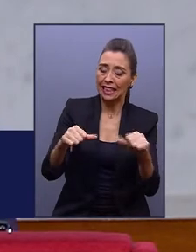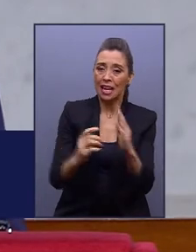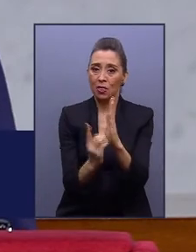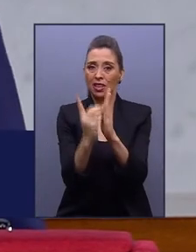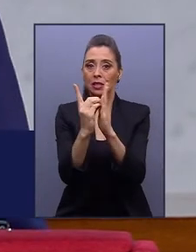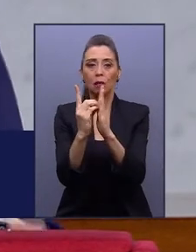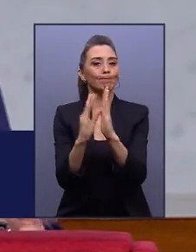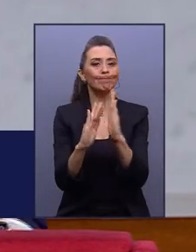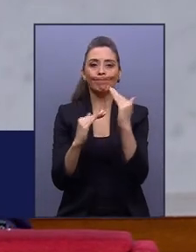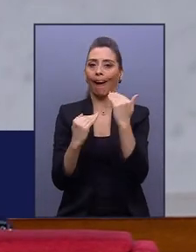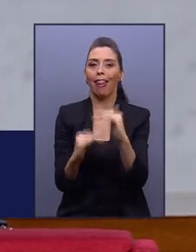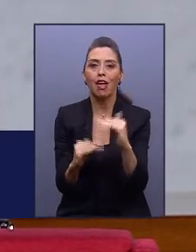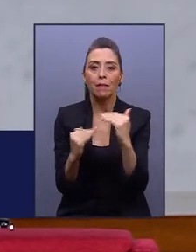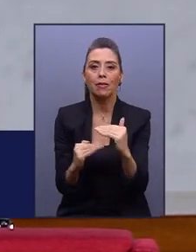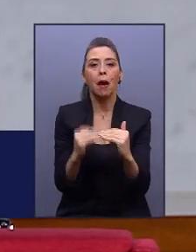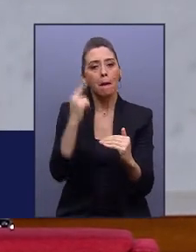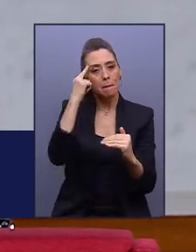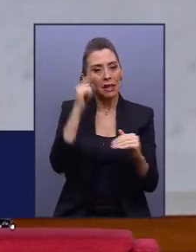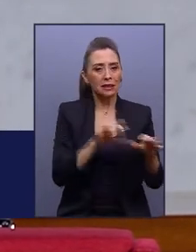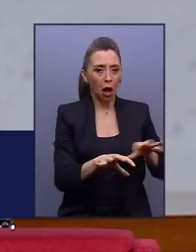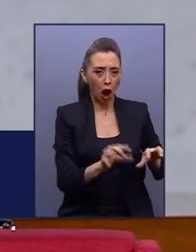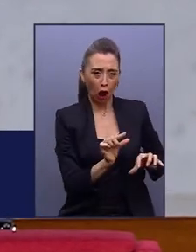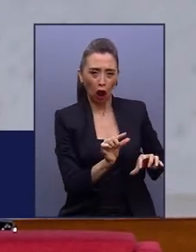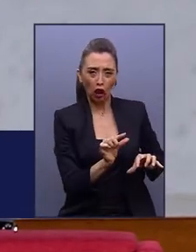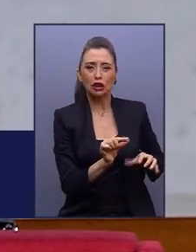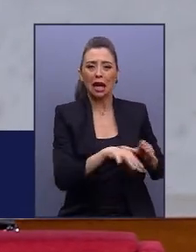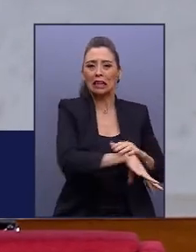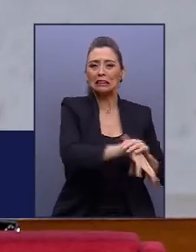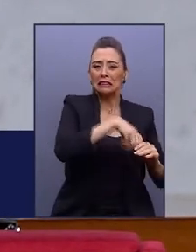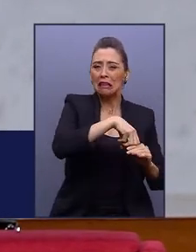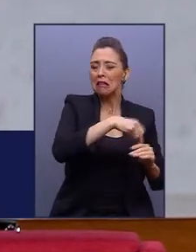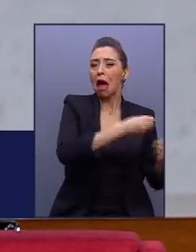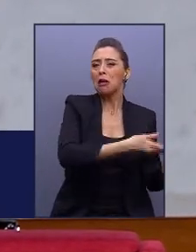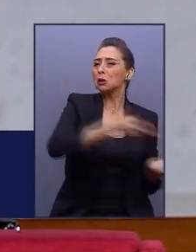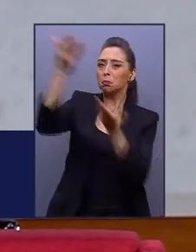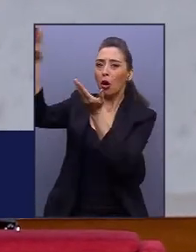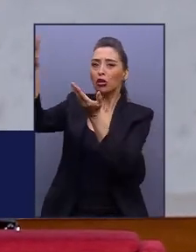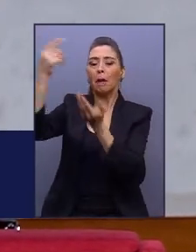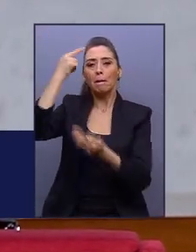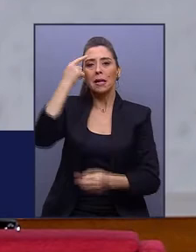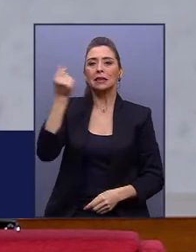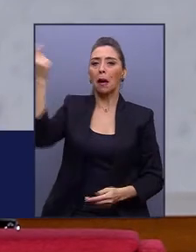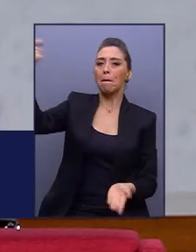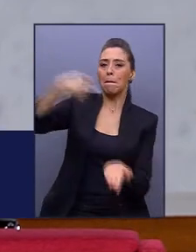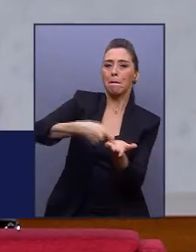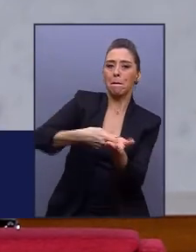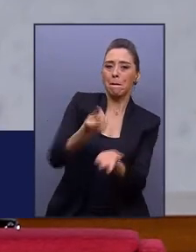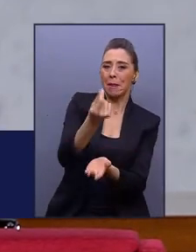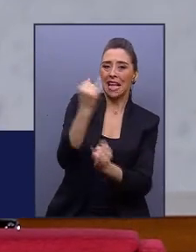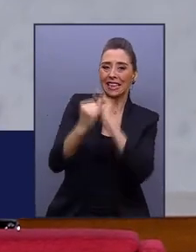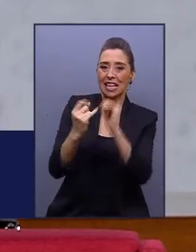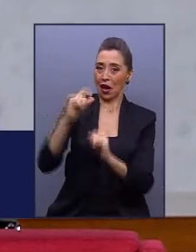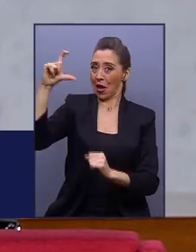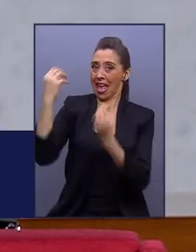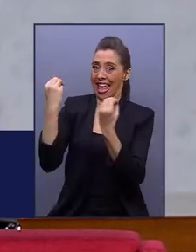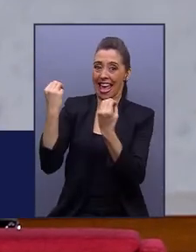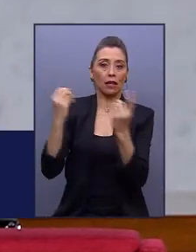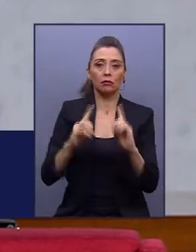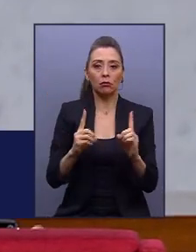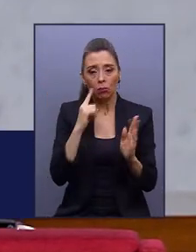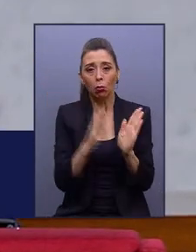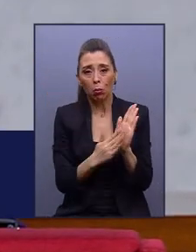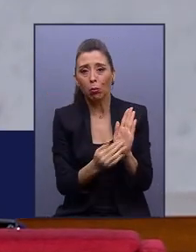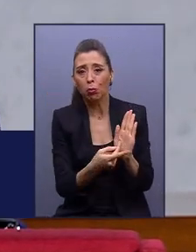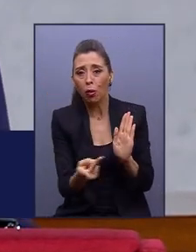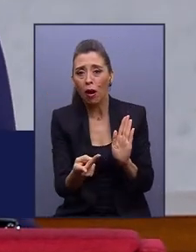limitado. No basta con exportar unas pocas materias primas confiando en que los precios internacionales nos favorezcan. La mayor demostración